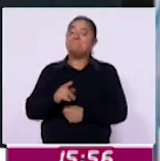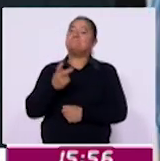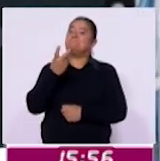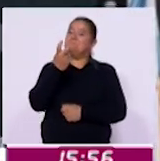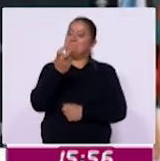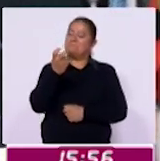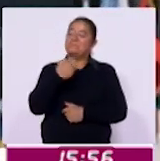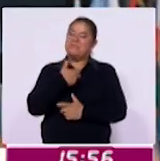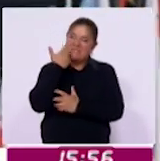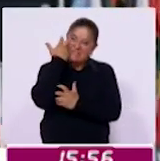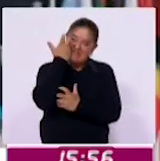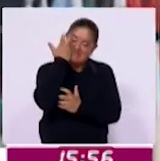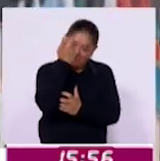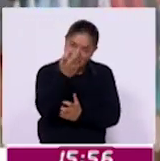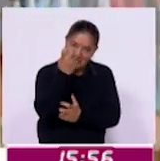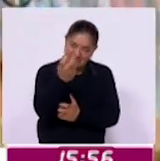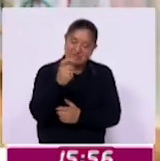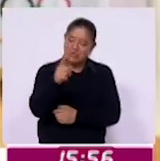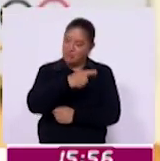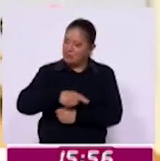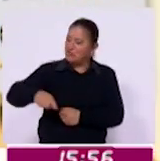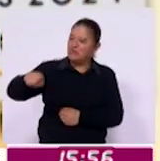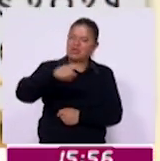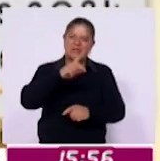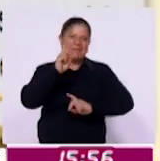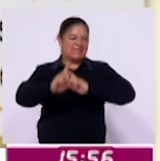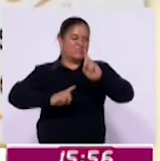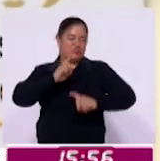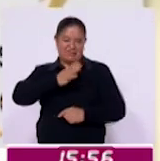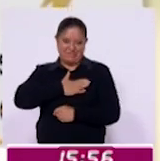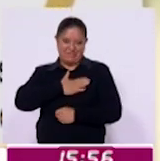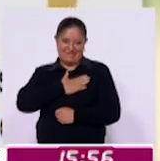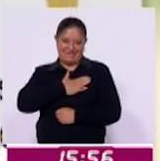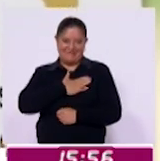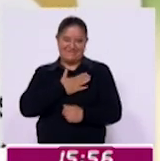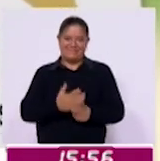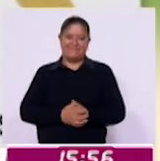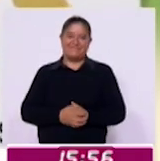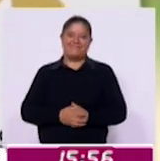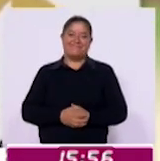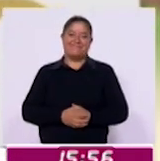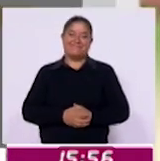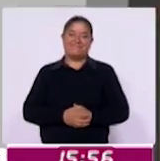lo que esperamos del desempeño que tengan nuestros deportistas.